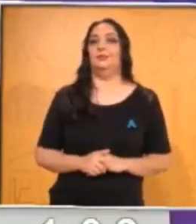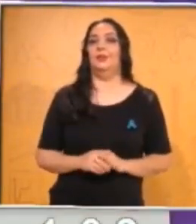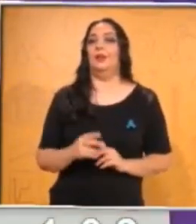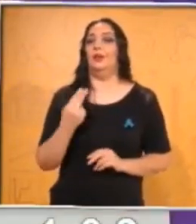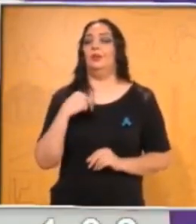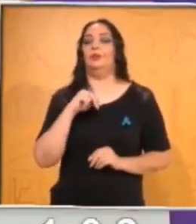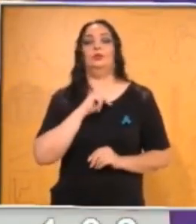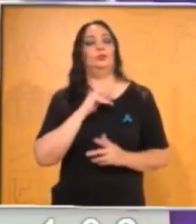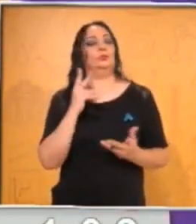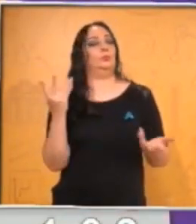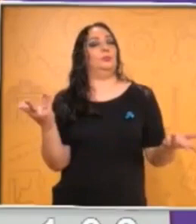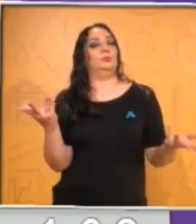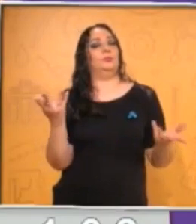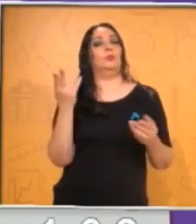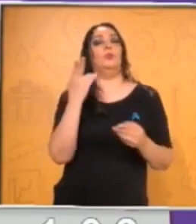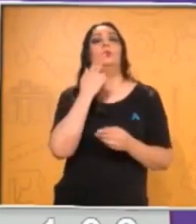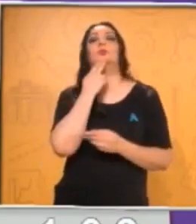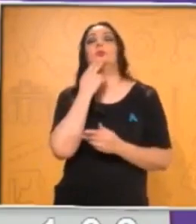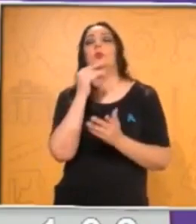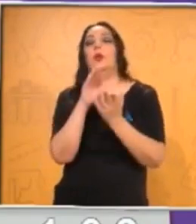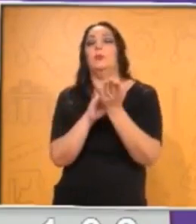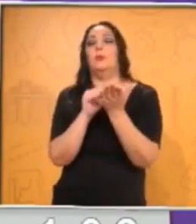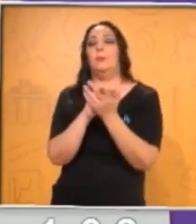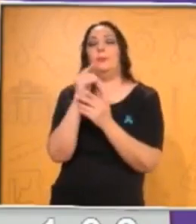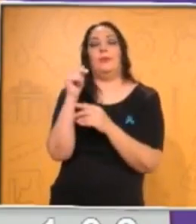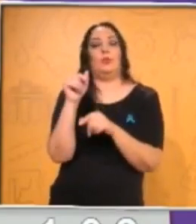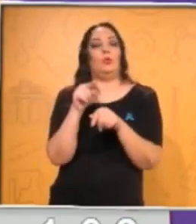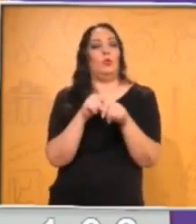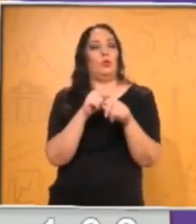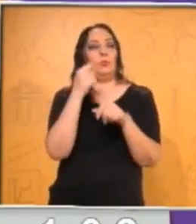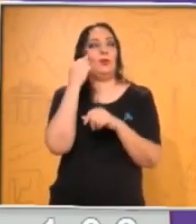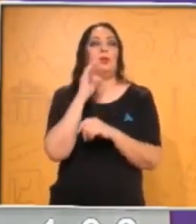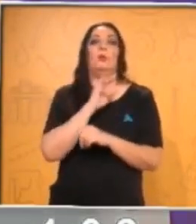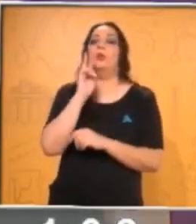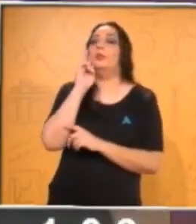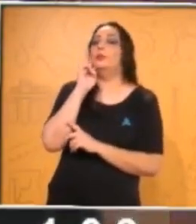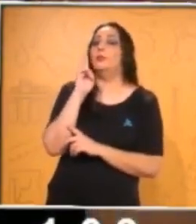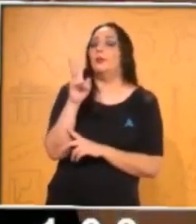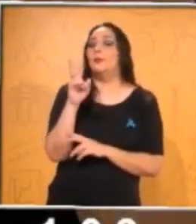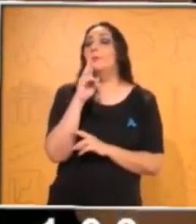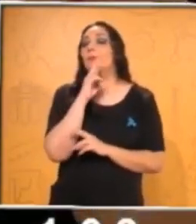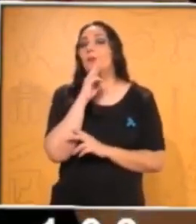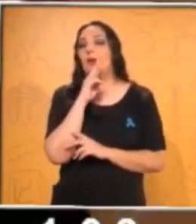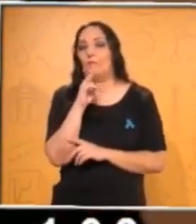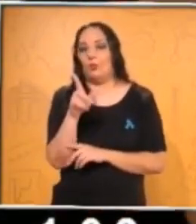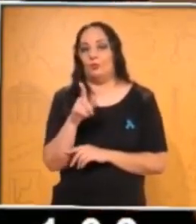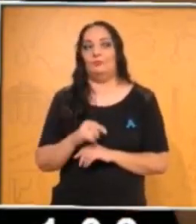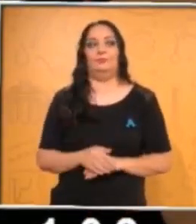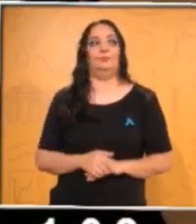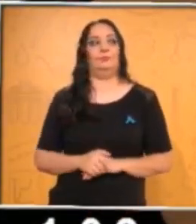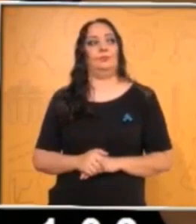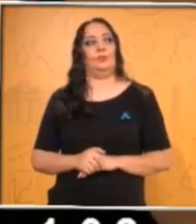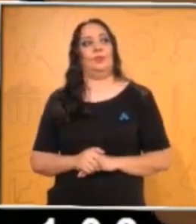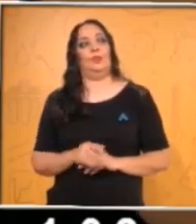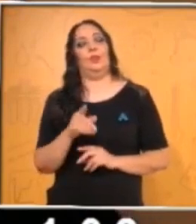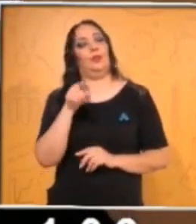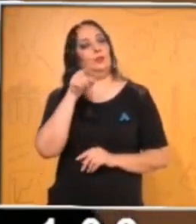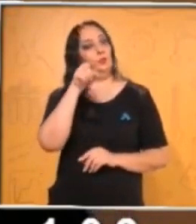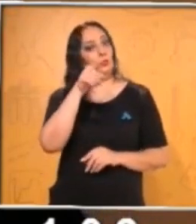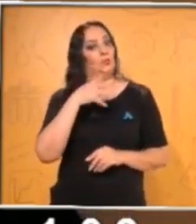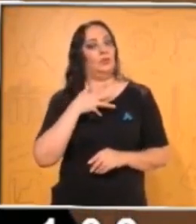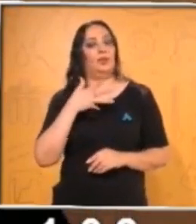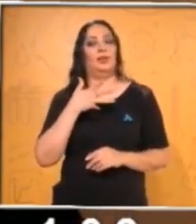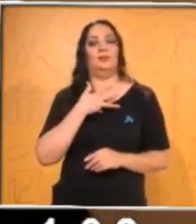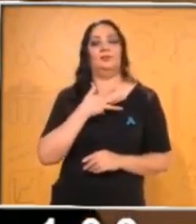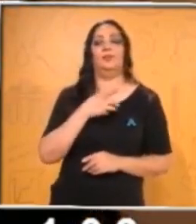vamos a utilizar una hoja de color para que lo puedas distinguir mejor, los dobleces. Muy bien. Okay. La hoja que tú tienes